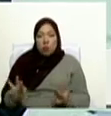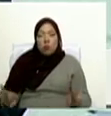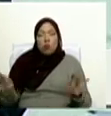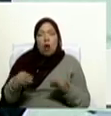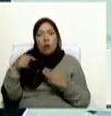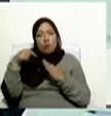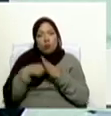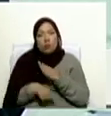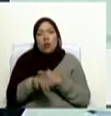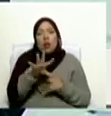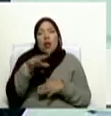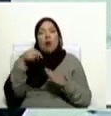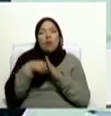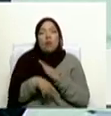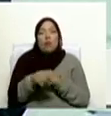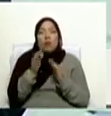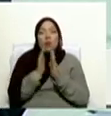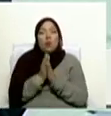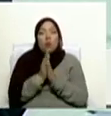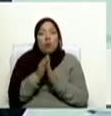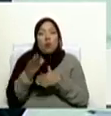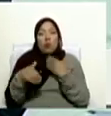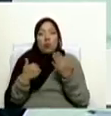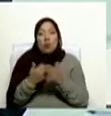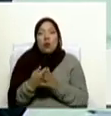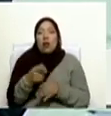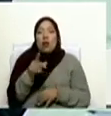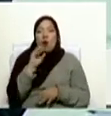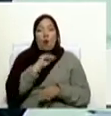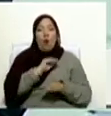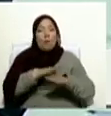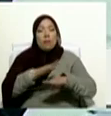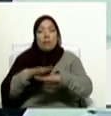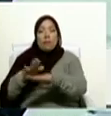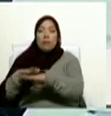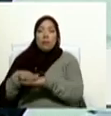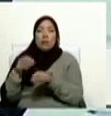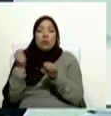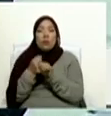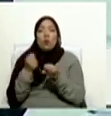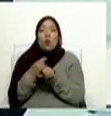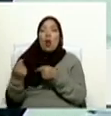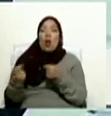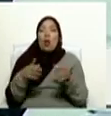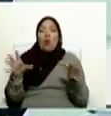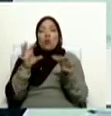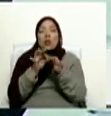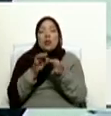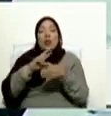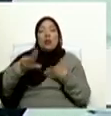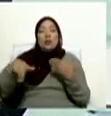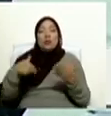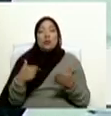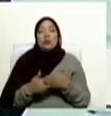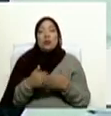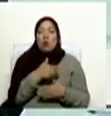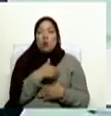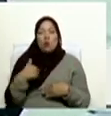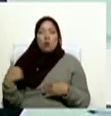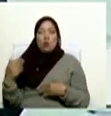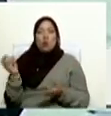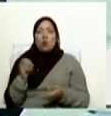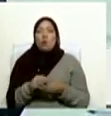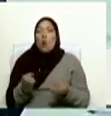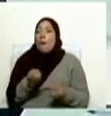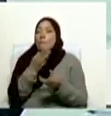profunda exposición con la que nos convoca a la unidad nacional y yo quiero que ese sea el